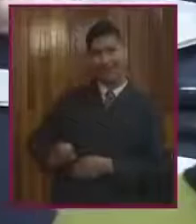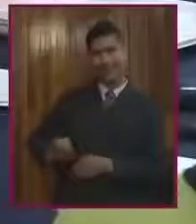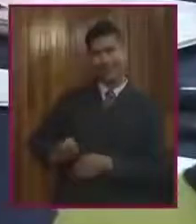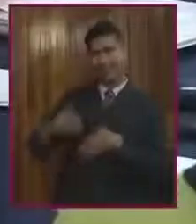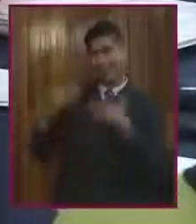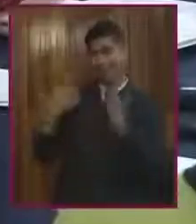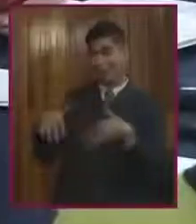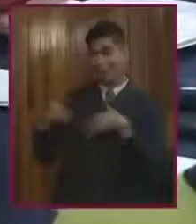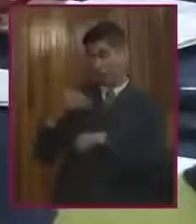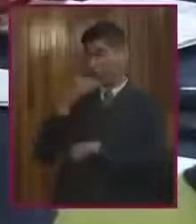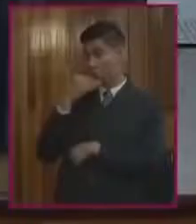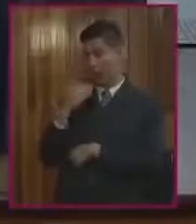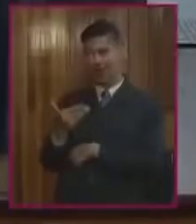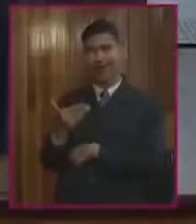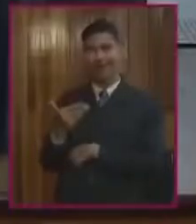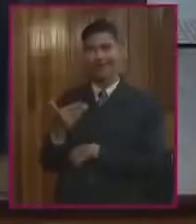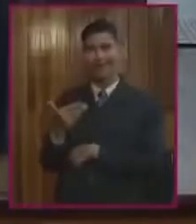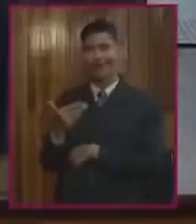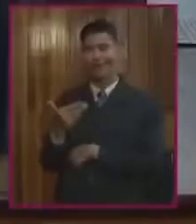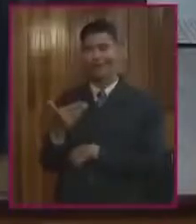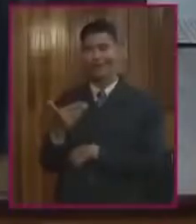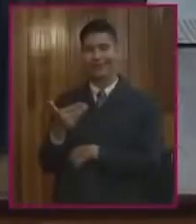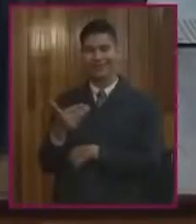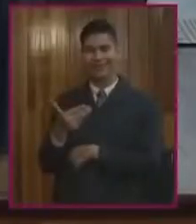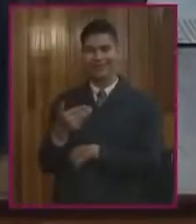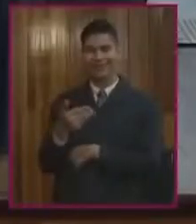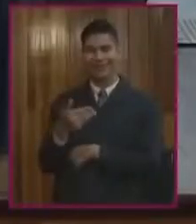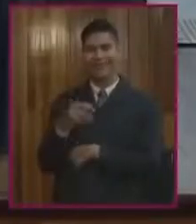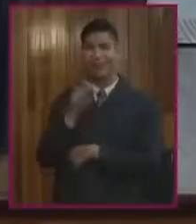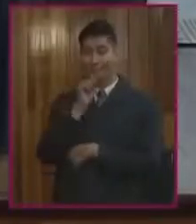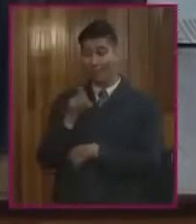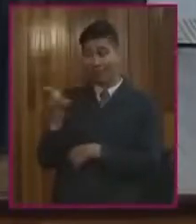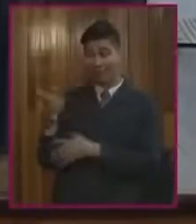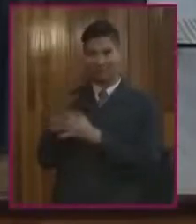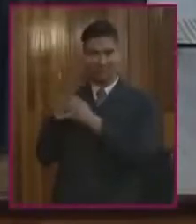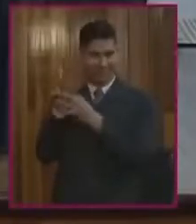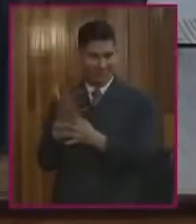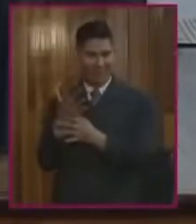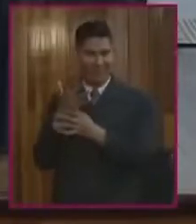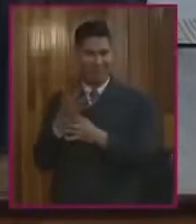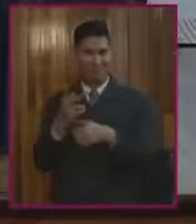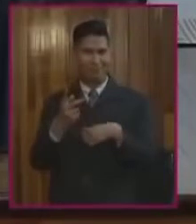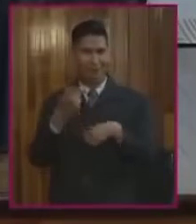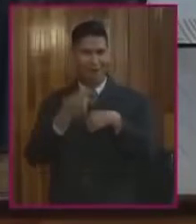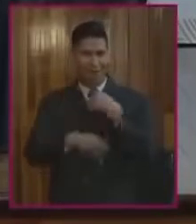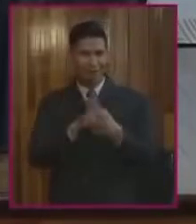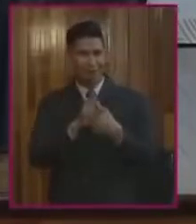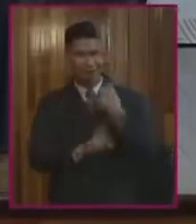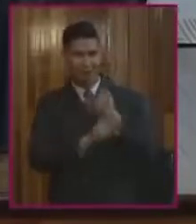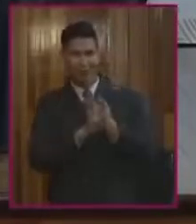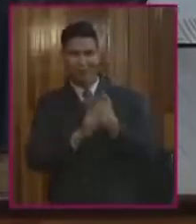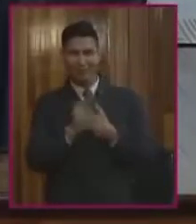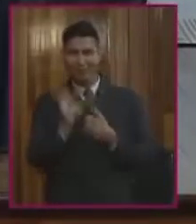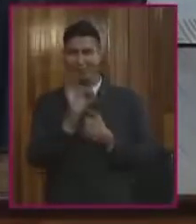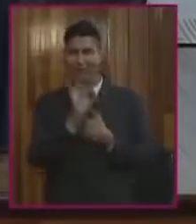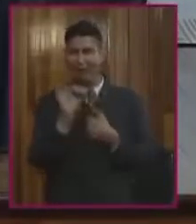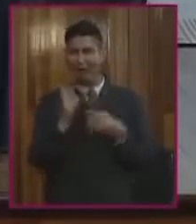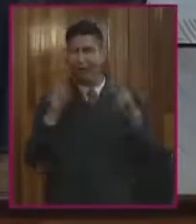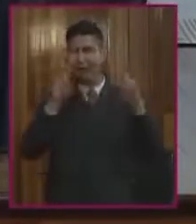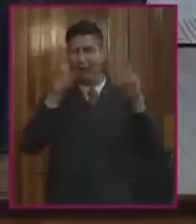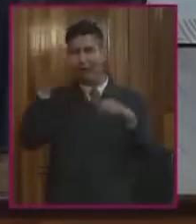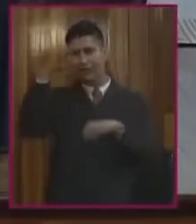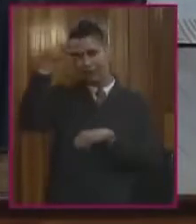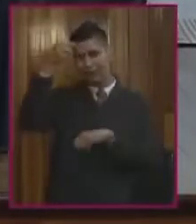interesantes comentarios, sobre todo estos riesgos que tú adviertes en cuanto a si no tenemos claros ciertas orientaciones y